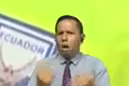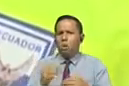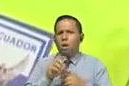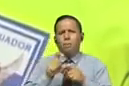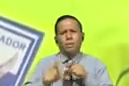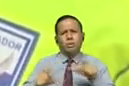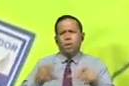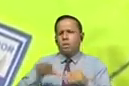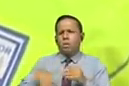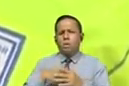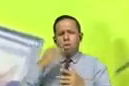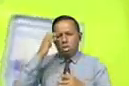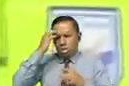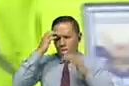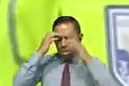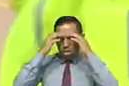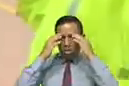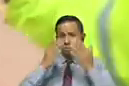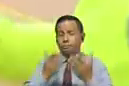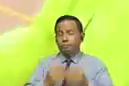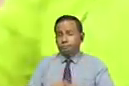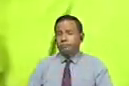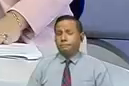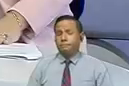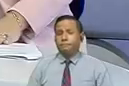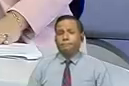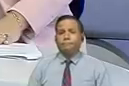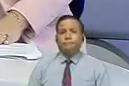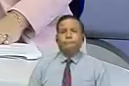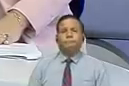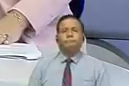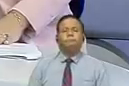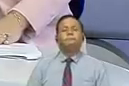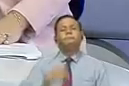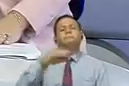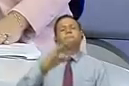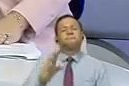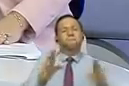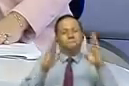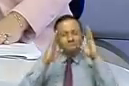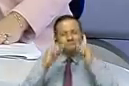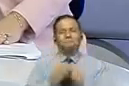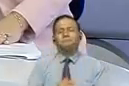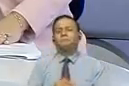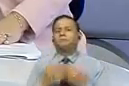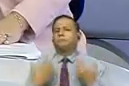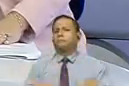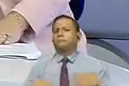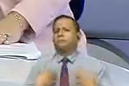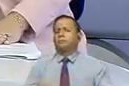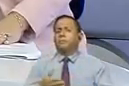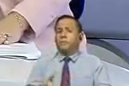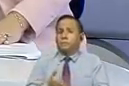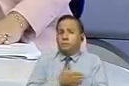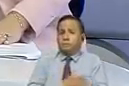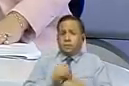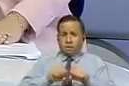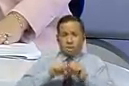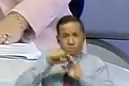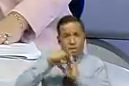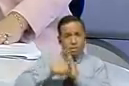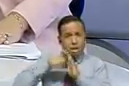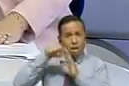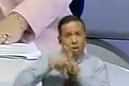En Quito informó Iván Casamen. ¿Qué está pasando? Atentos amigos, porque tras viralizarse el video en el